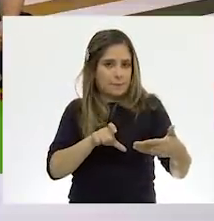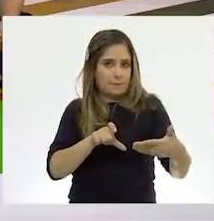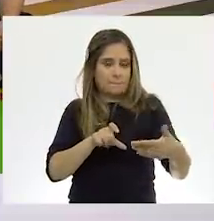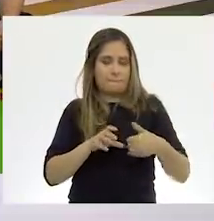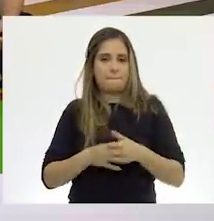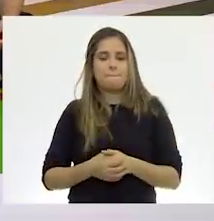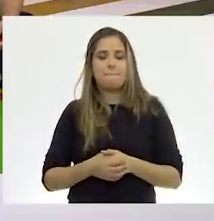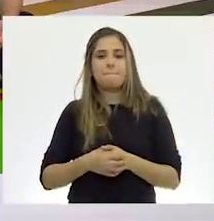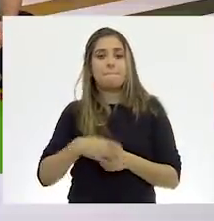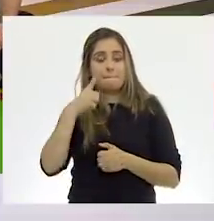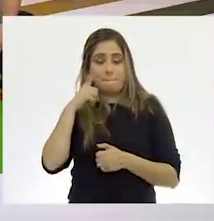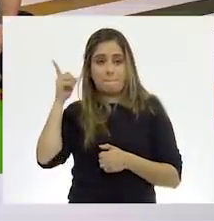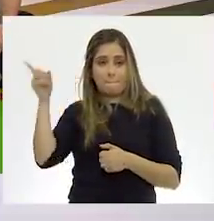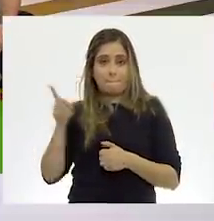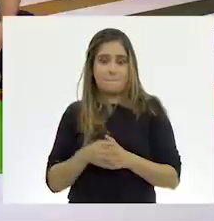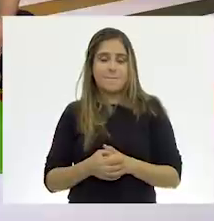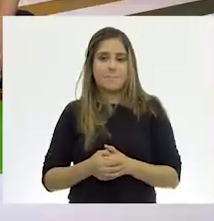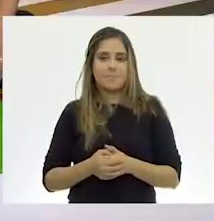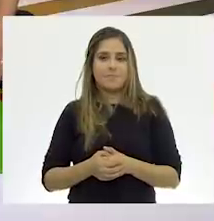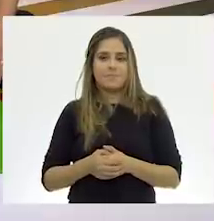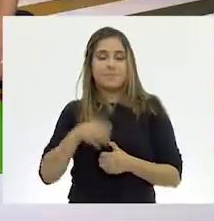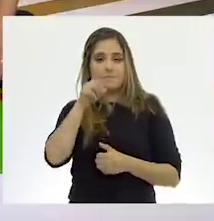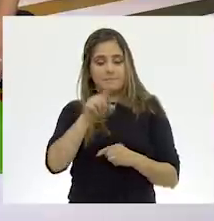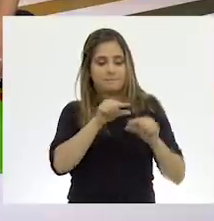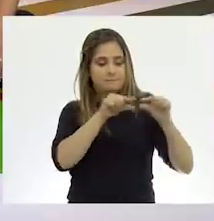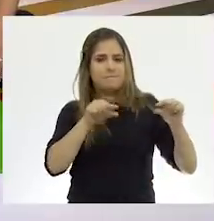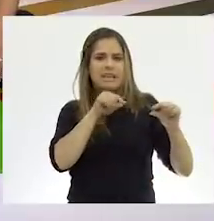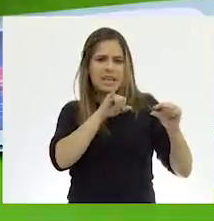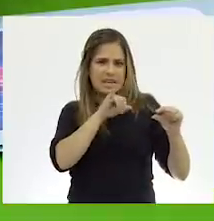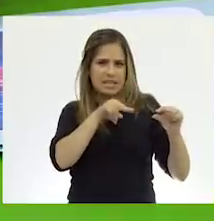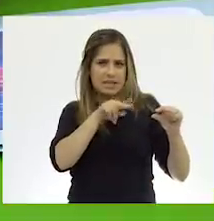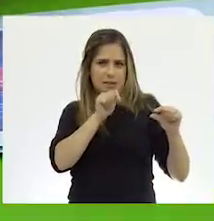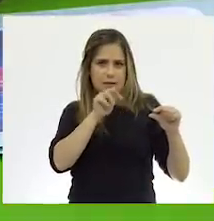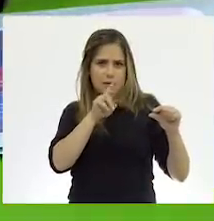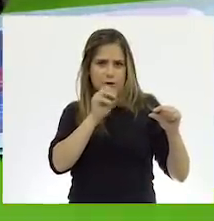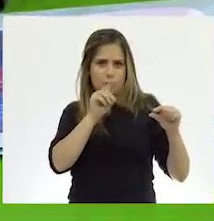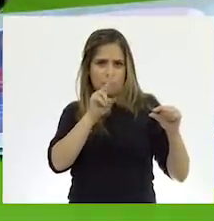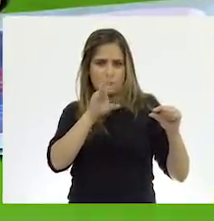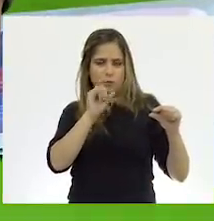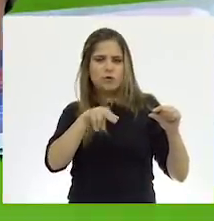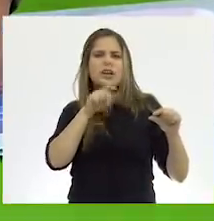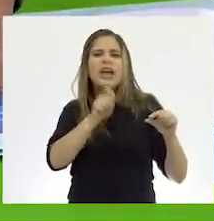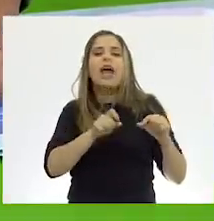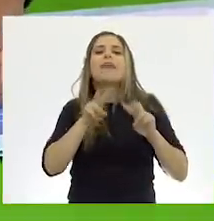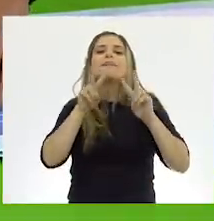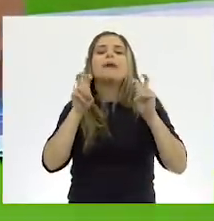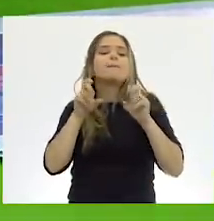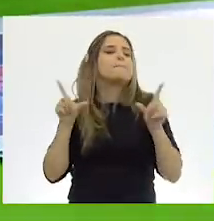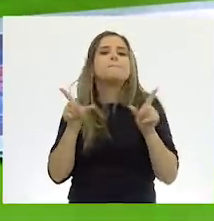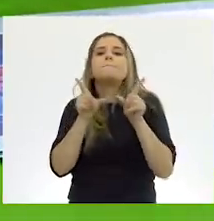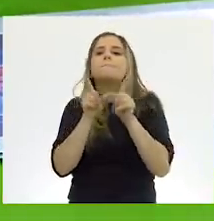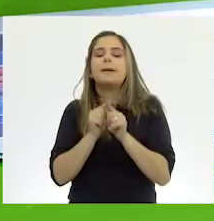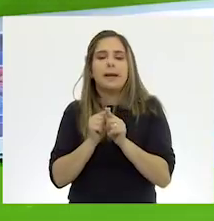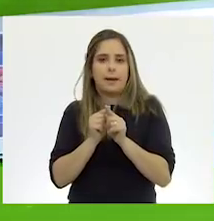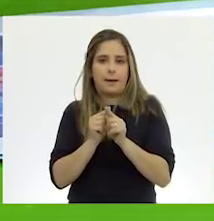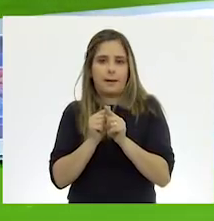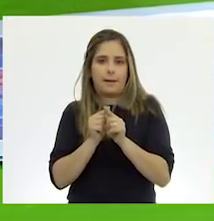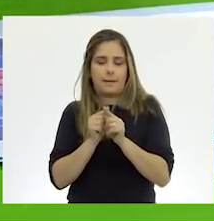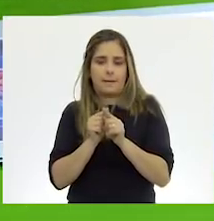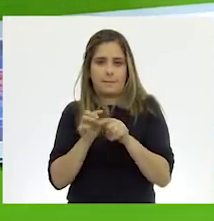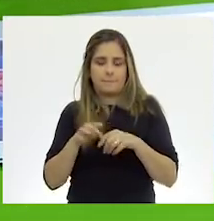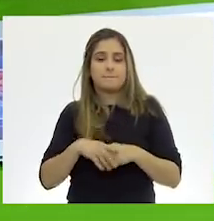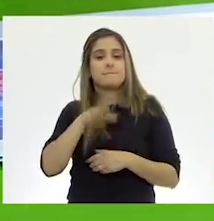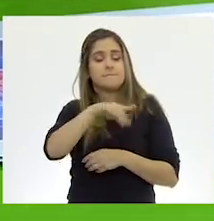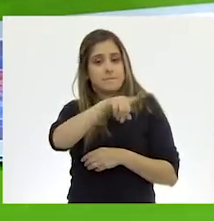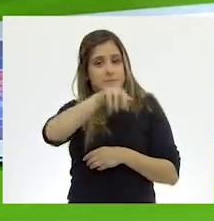folleto? Y cuando lea tu introducción, sepa de qué va a ser. Sí, es importante también que la información sea concreta, ¿verdad? Sí, claro.